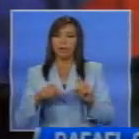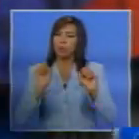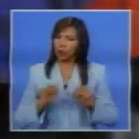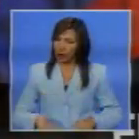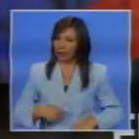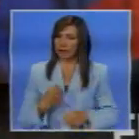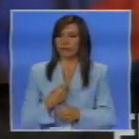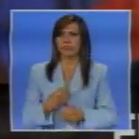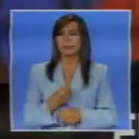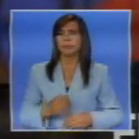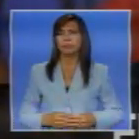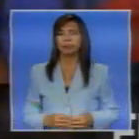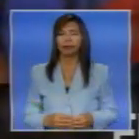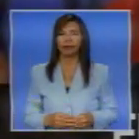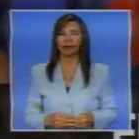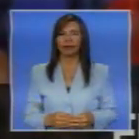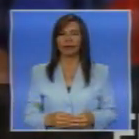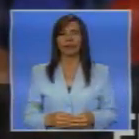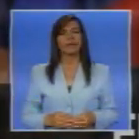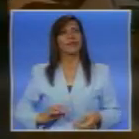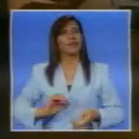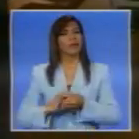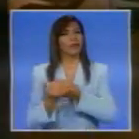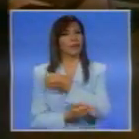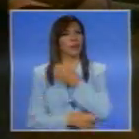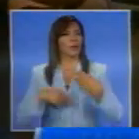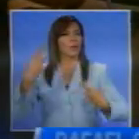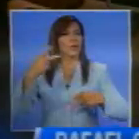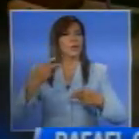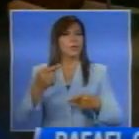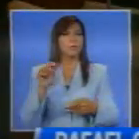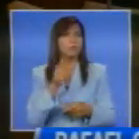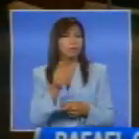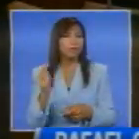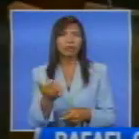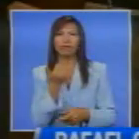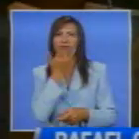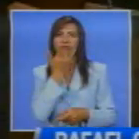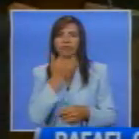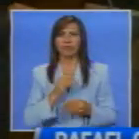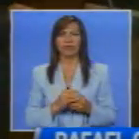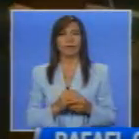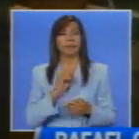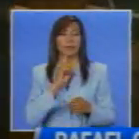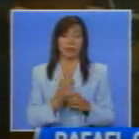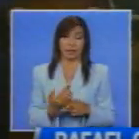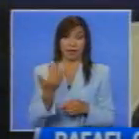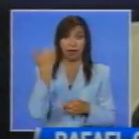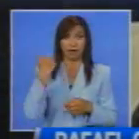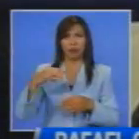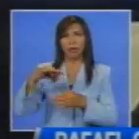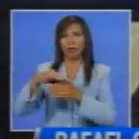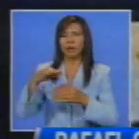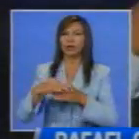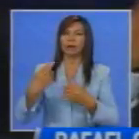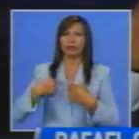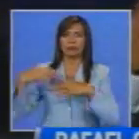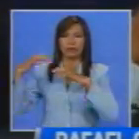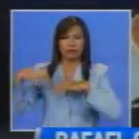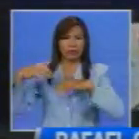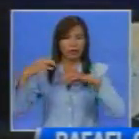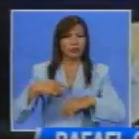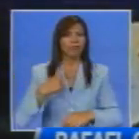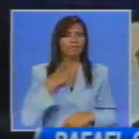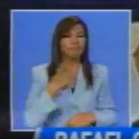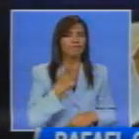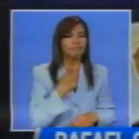Sobre los errores políticos de Alianza País. Esto parte de las derrotas que tuvimos en ciertos sectores, claro, y de